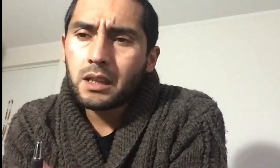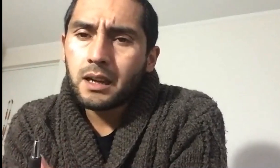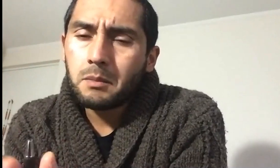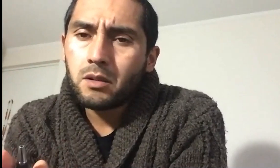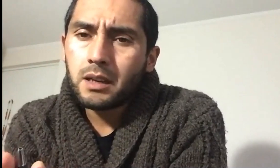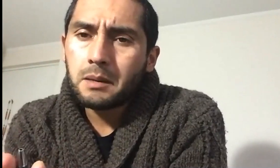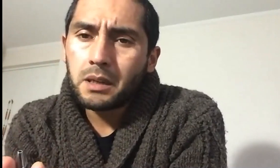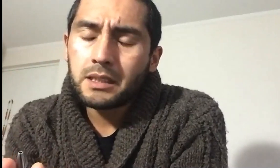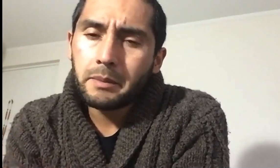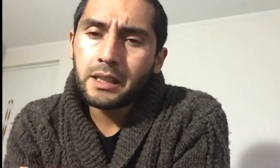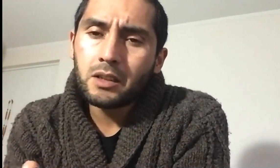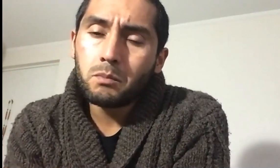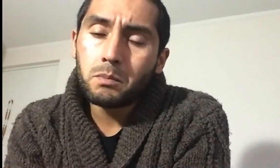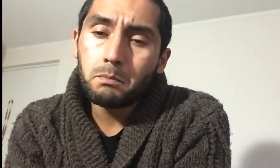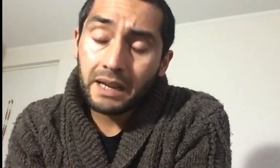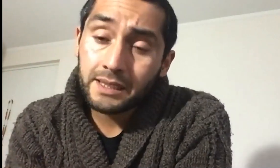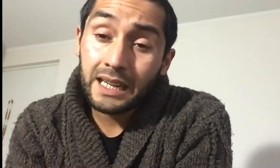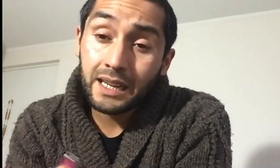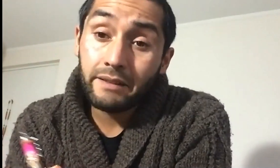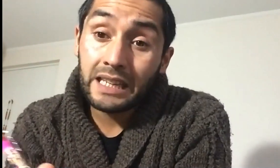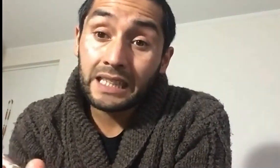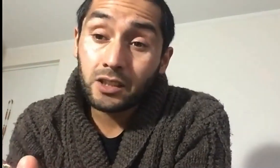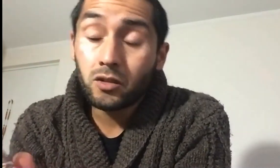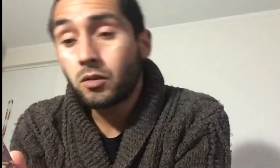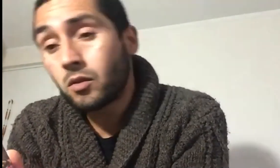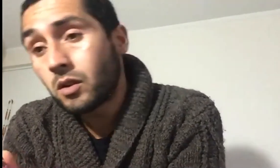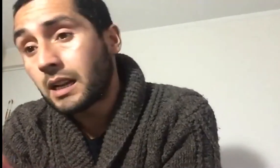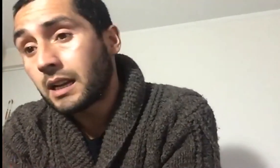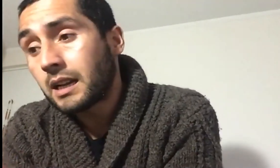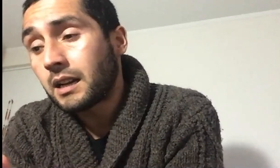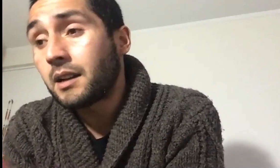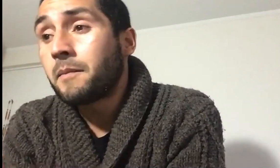nos dedicamos explícitamente más a la rehabilitación